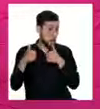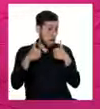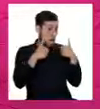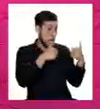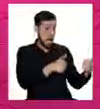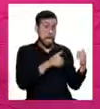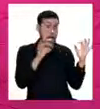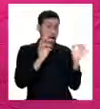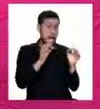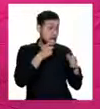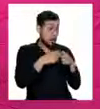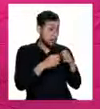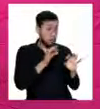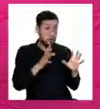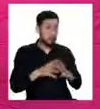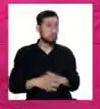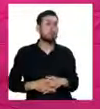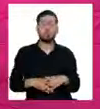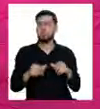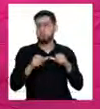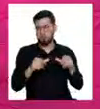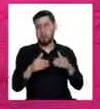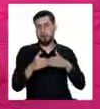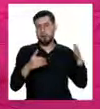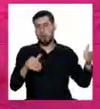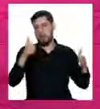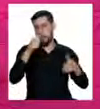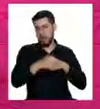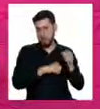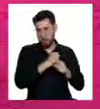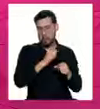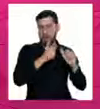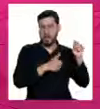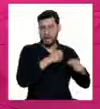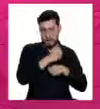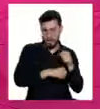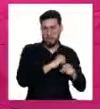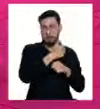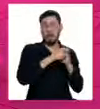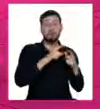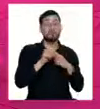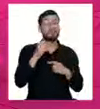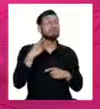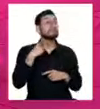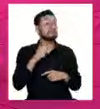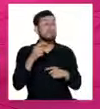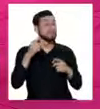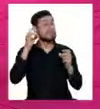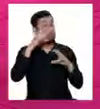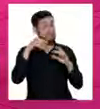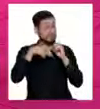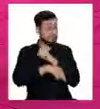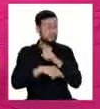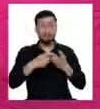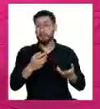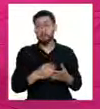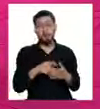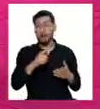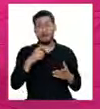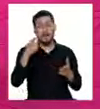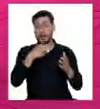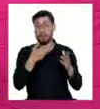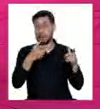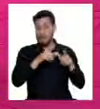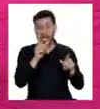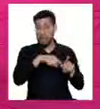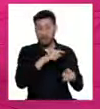ninguna infracción grave o muy grave, se te da un periodo de 10 años más. Ajá. Si has tenido una infracción grave o muy grave que no ha meritado la cancelación